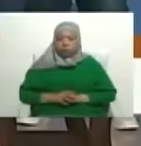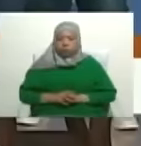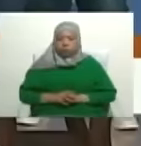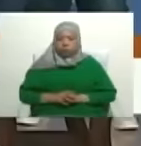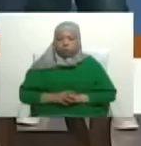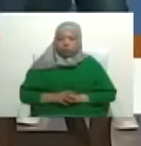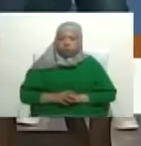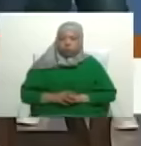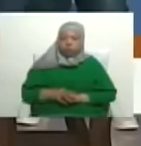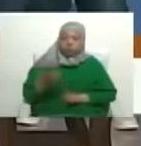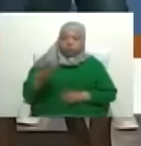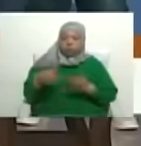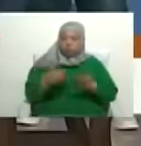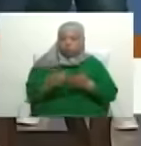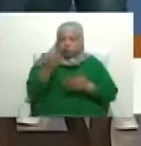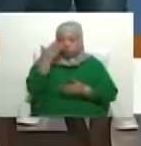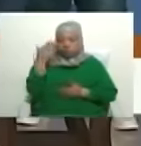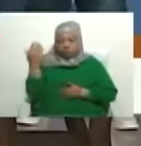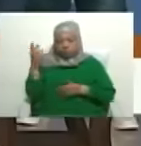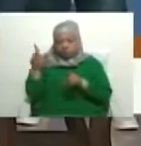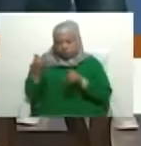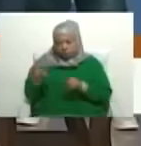Porque las tenemos hasta acá.